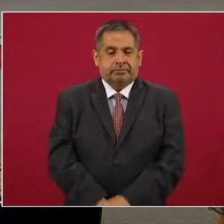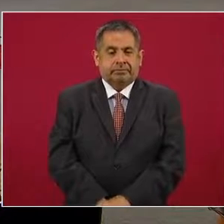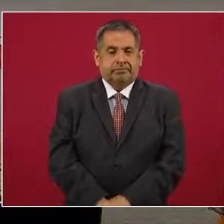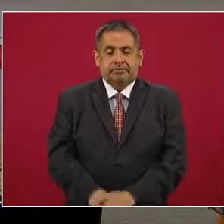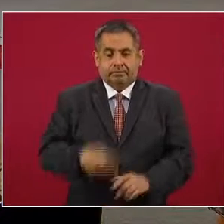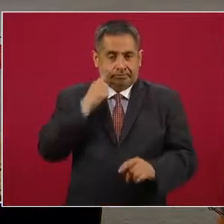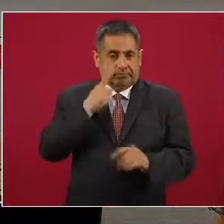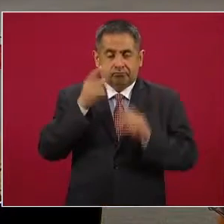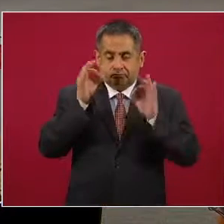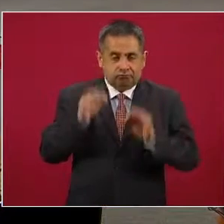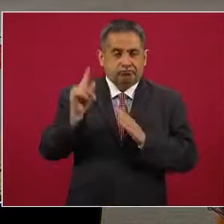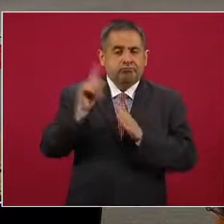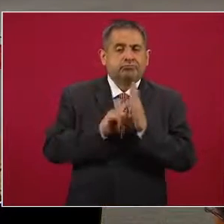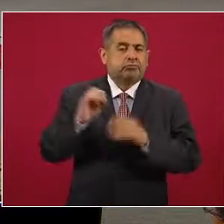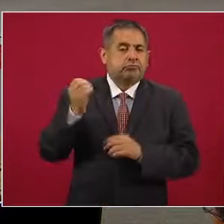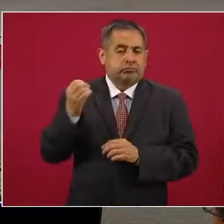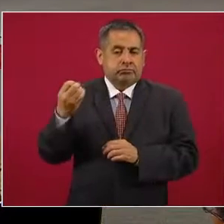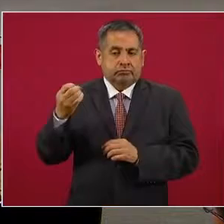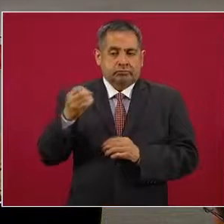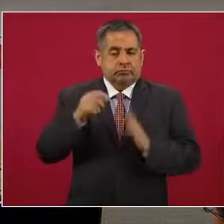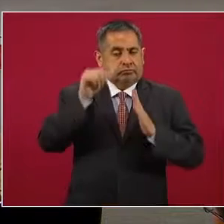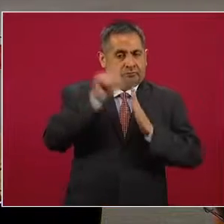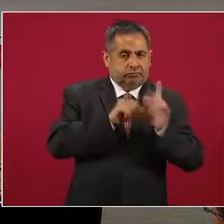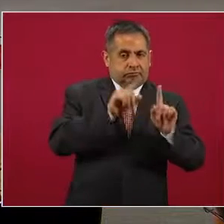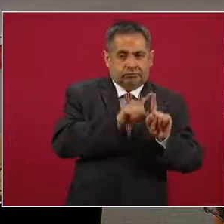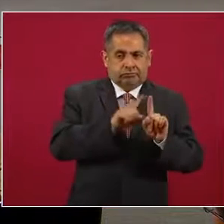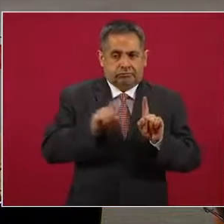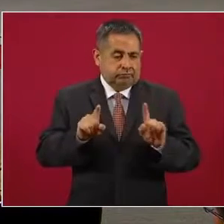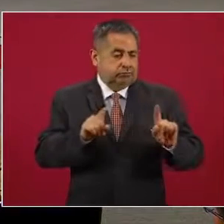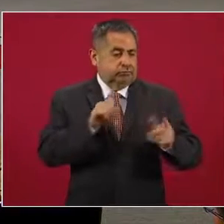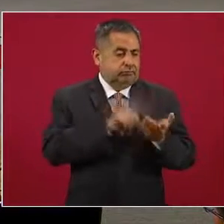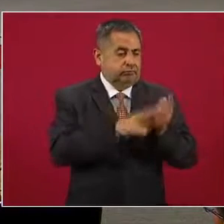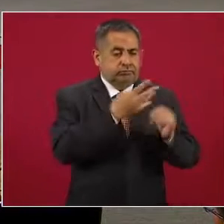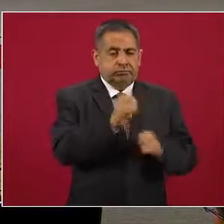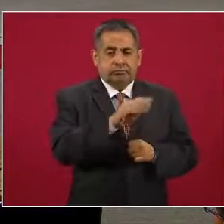estos son octubres. Desde